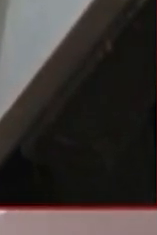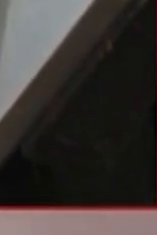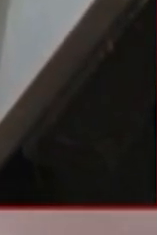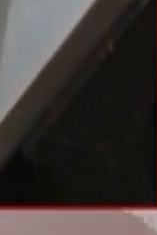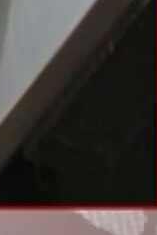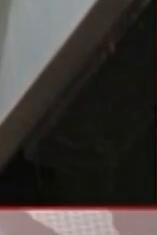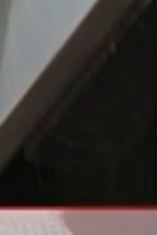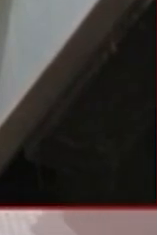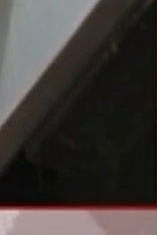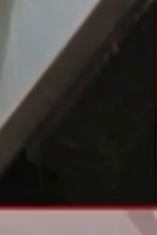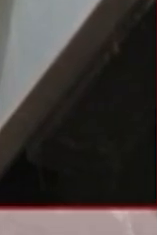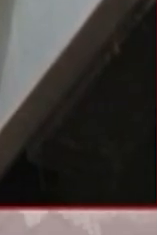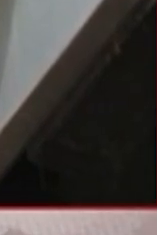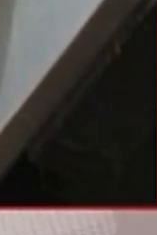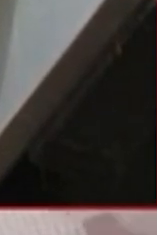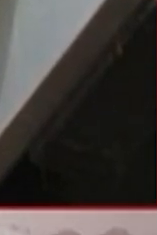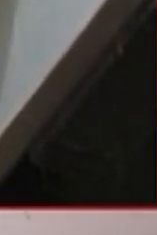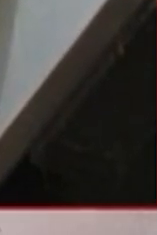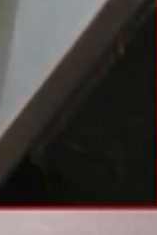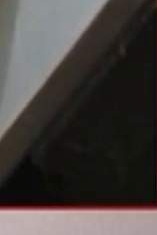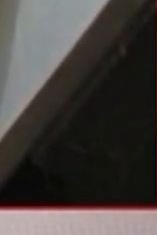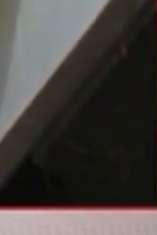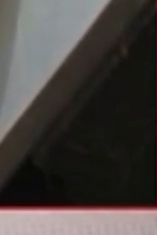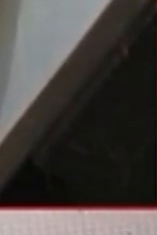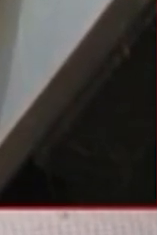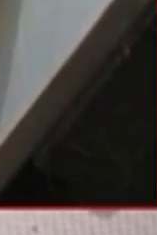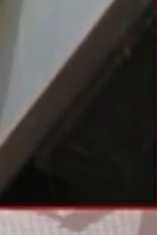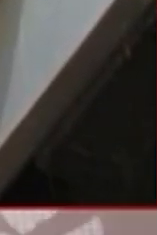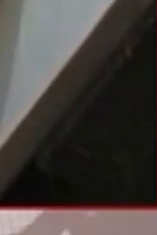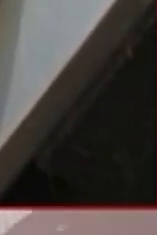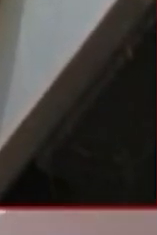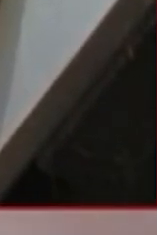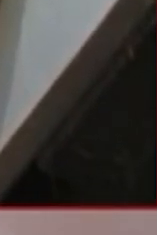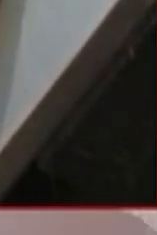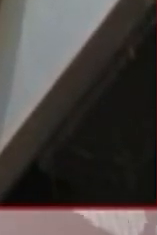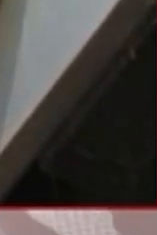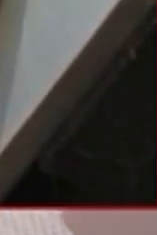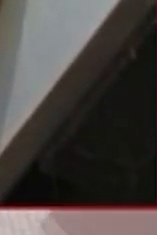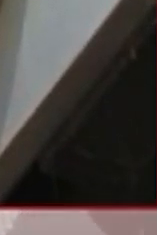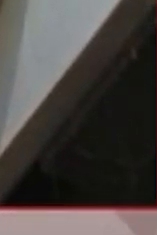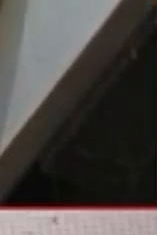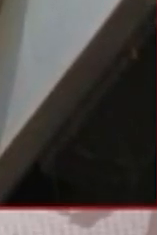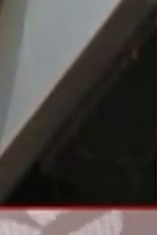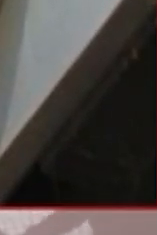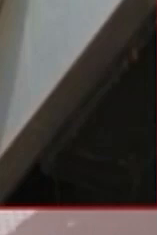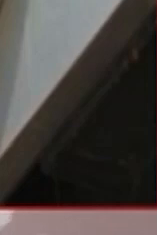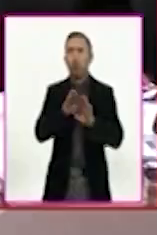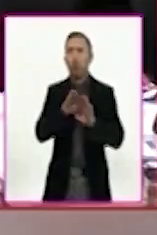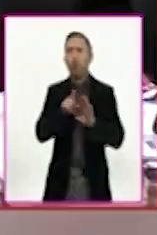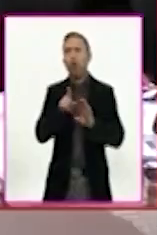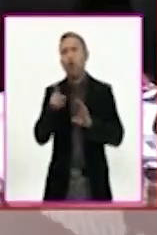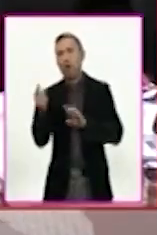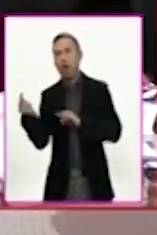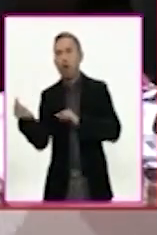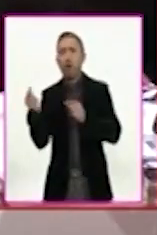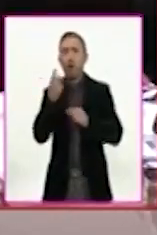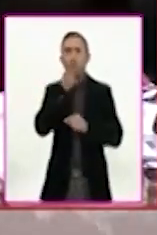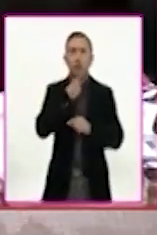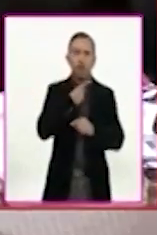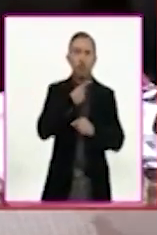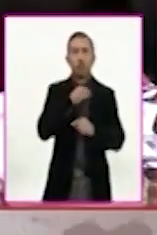A mí me gusta el planteamiento que hace Tere, para ponerlo en perspectiva. Cuando estamos discutiendo el financiamiento de partidos,